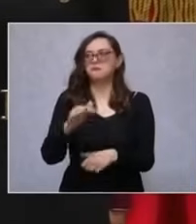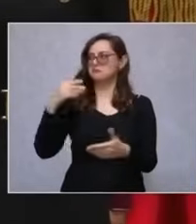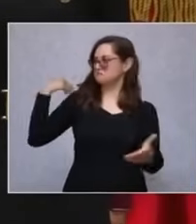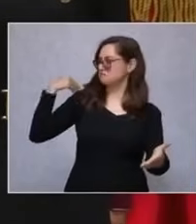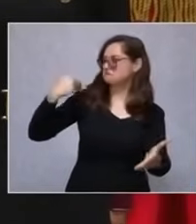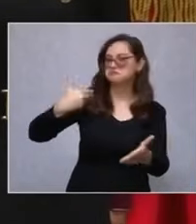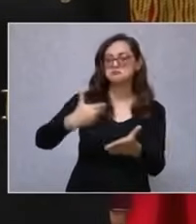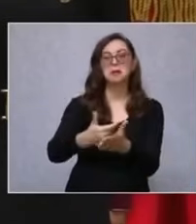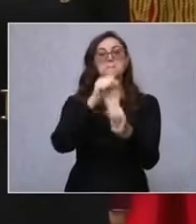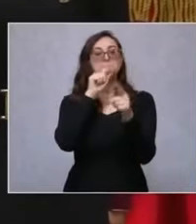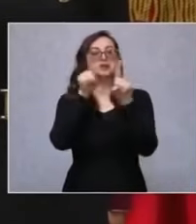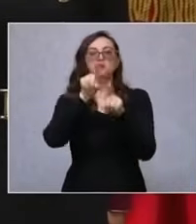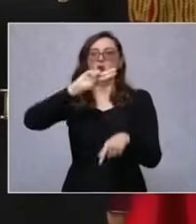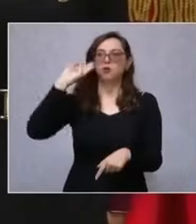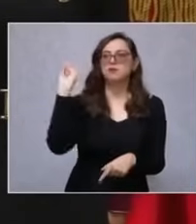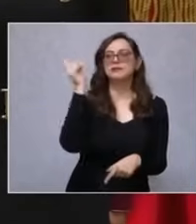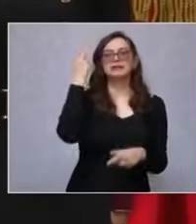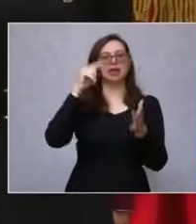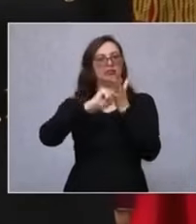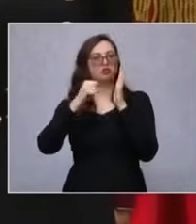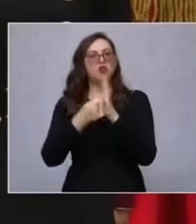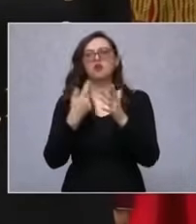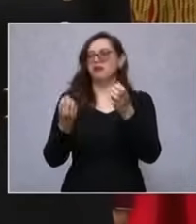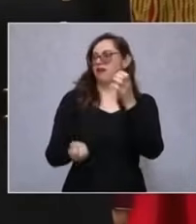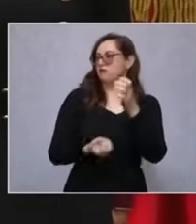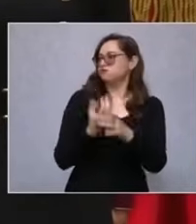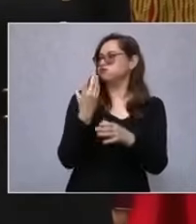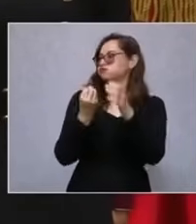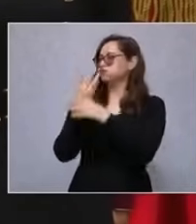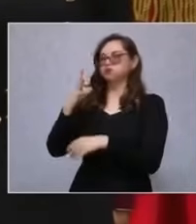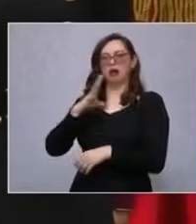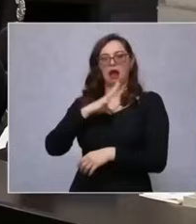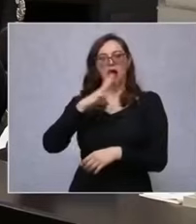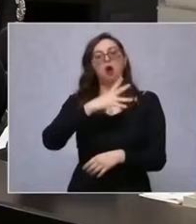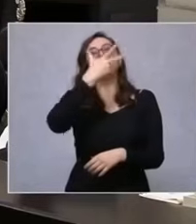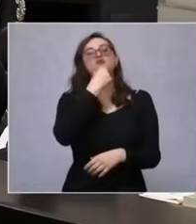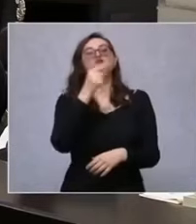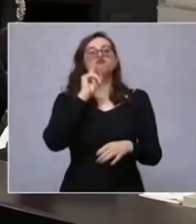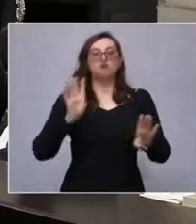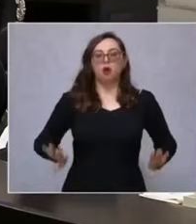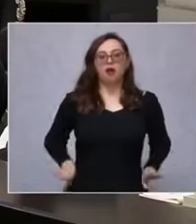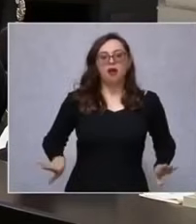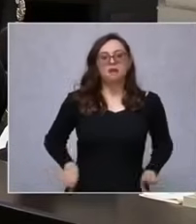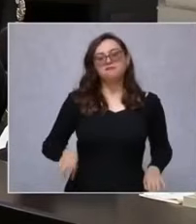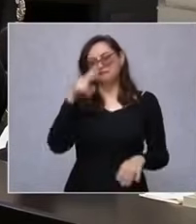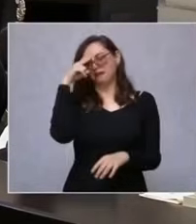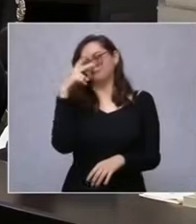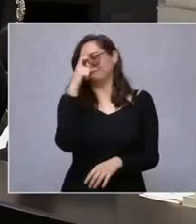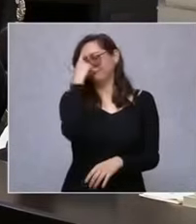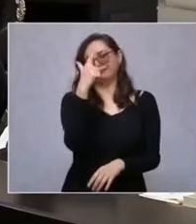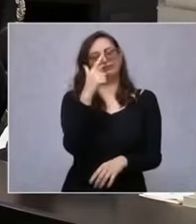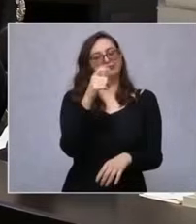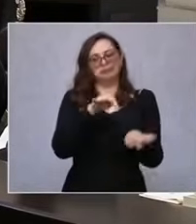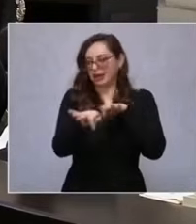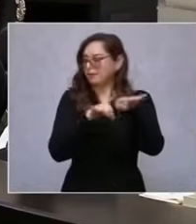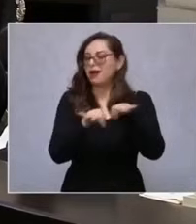y tecnológicos de primera. Y las y los mexicanos de alto somos trabajadores nivel. Y creativos. No, y los mexicanos con las mentes